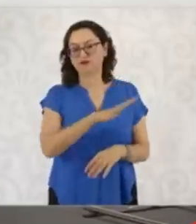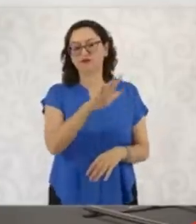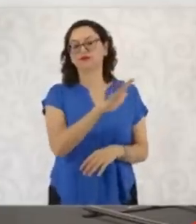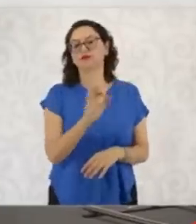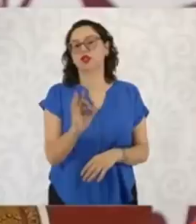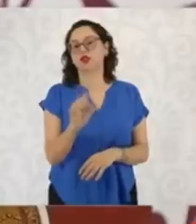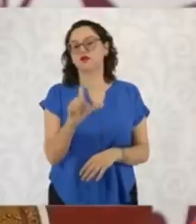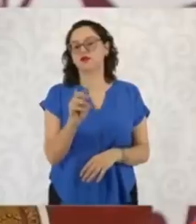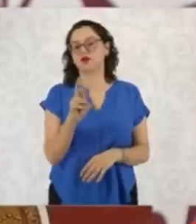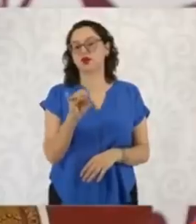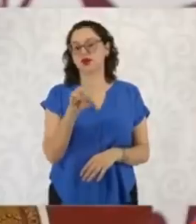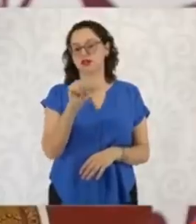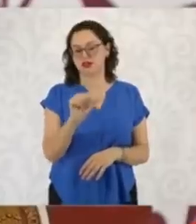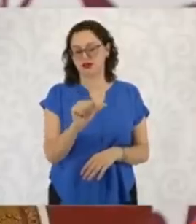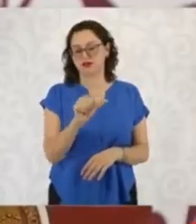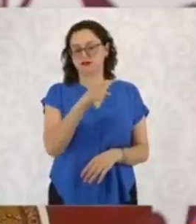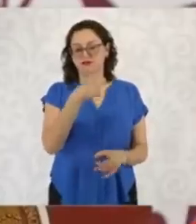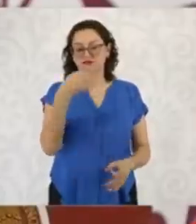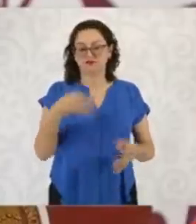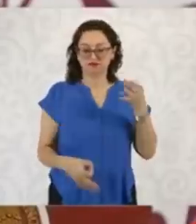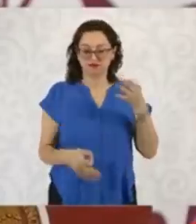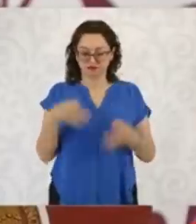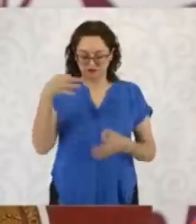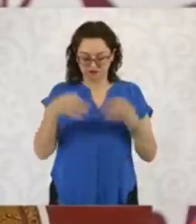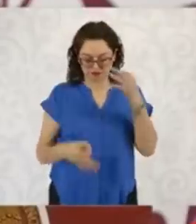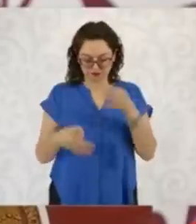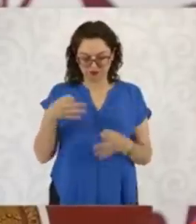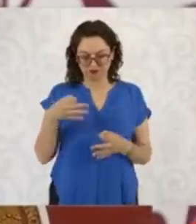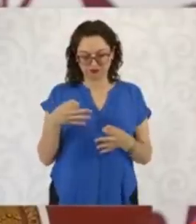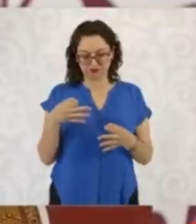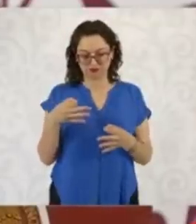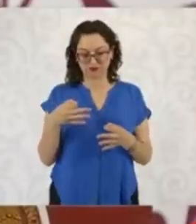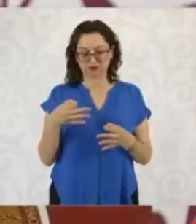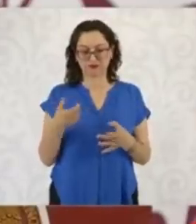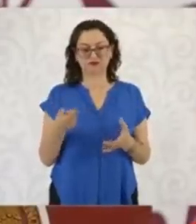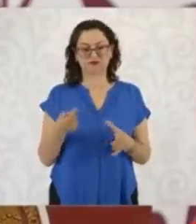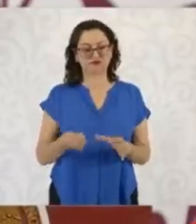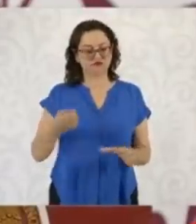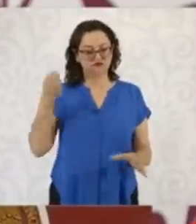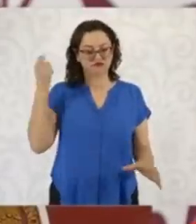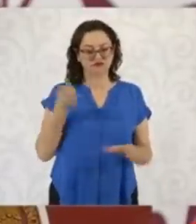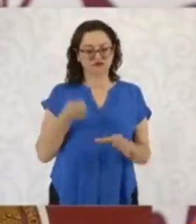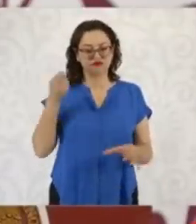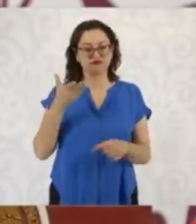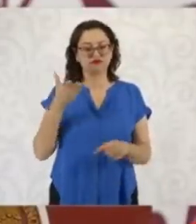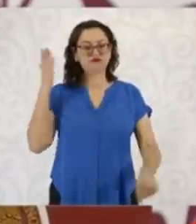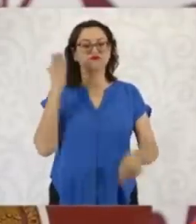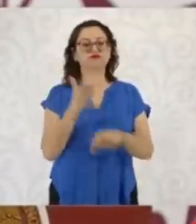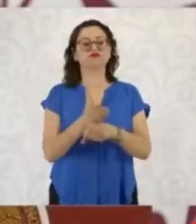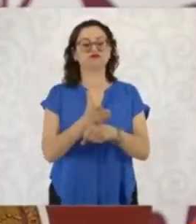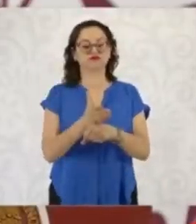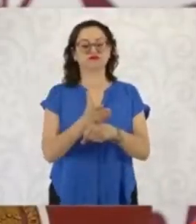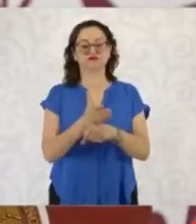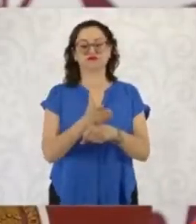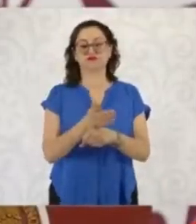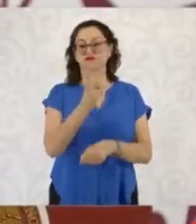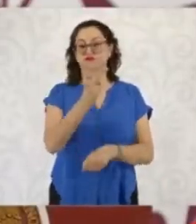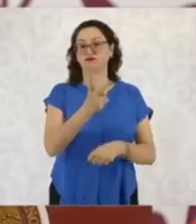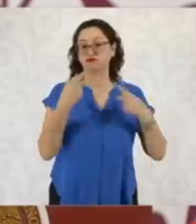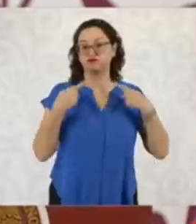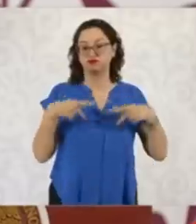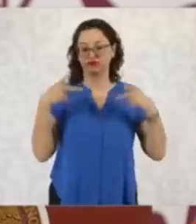resolvió sentenciar a dos personas que tuvieron una enorme